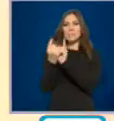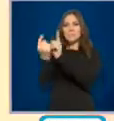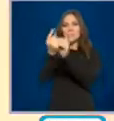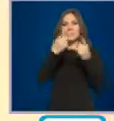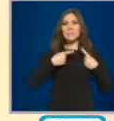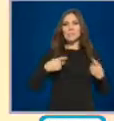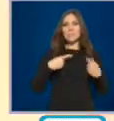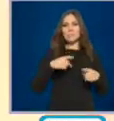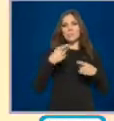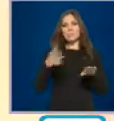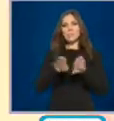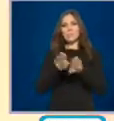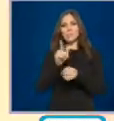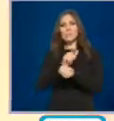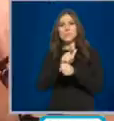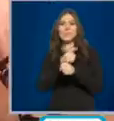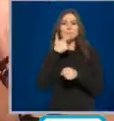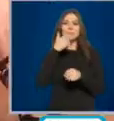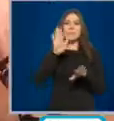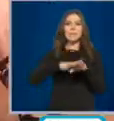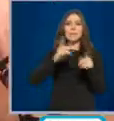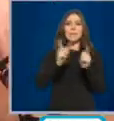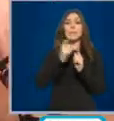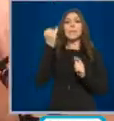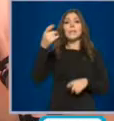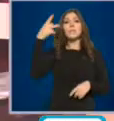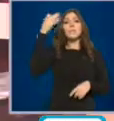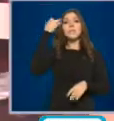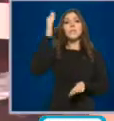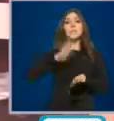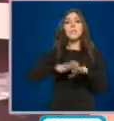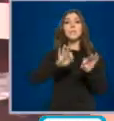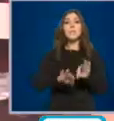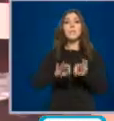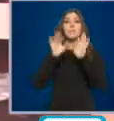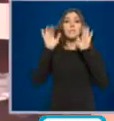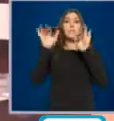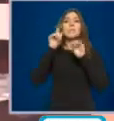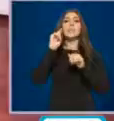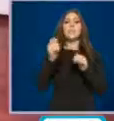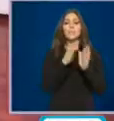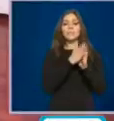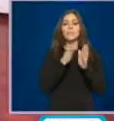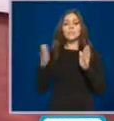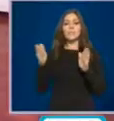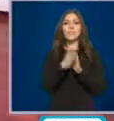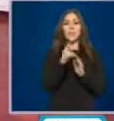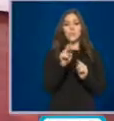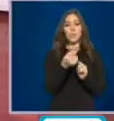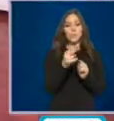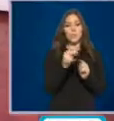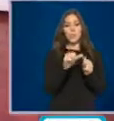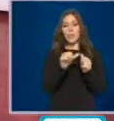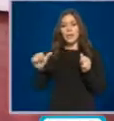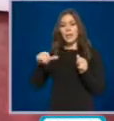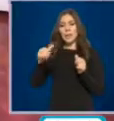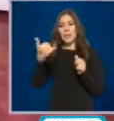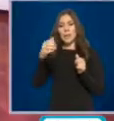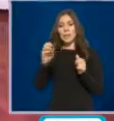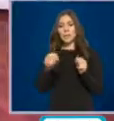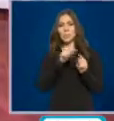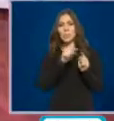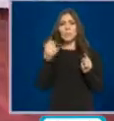ambiente incluyente para todos. La temporada más importante es de noviembre a mayo, y ahí fíjate que incluso la presidencia